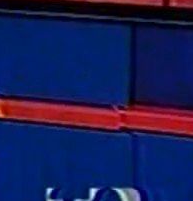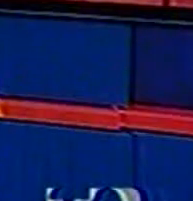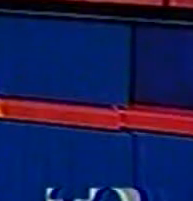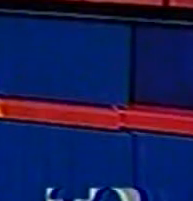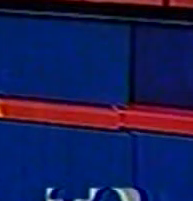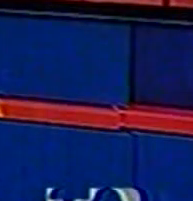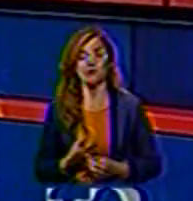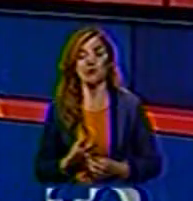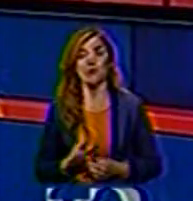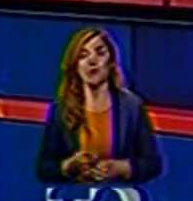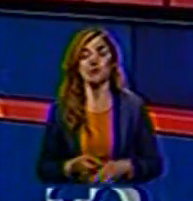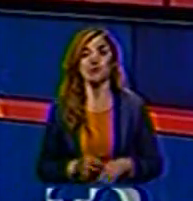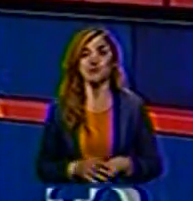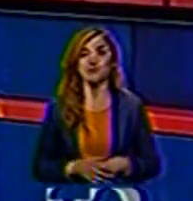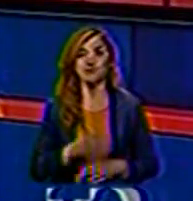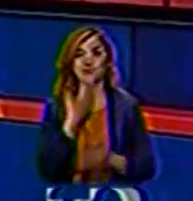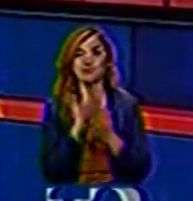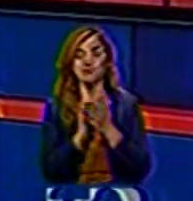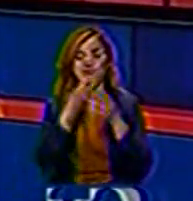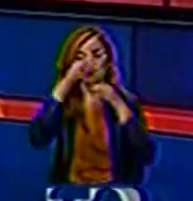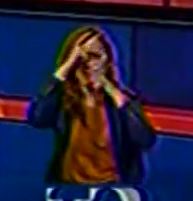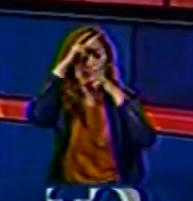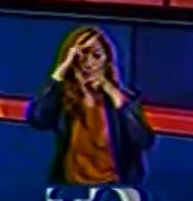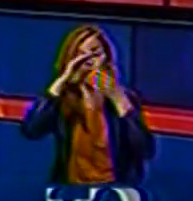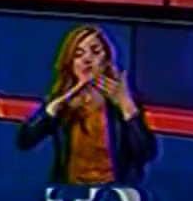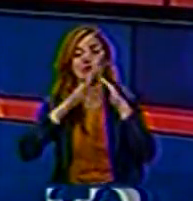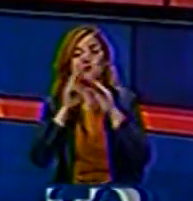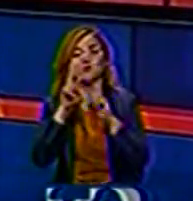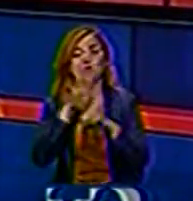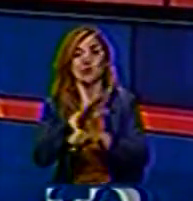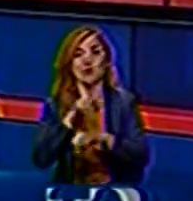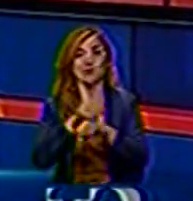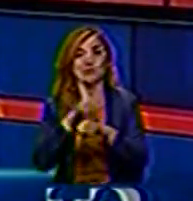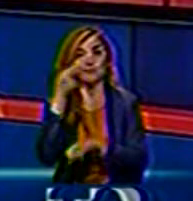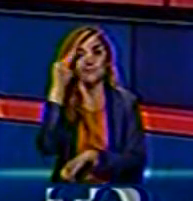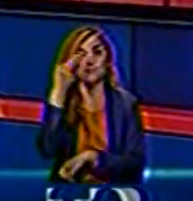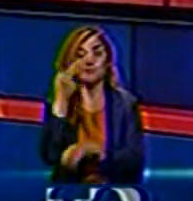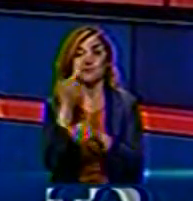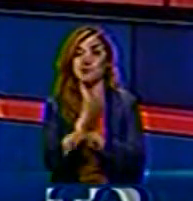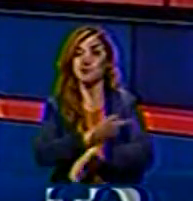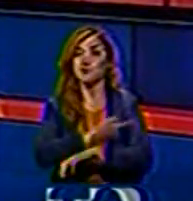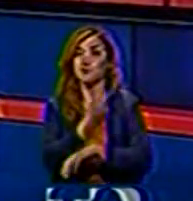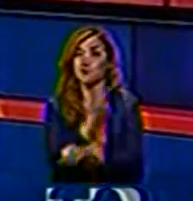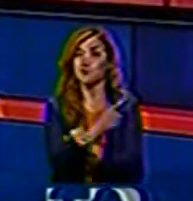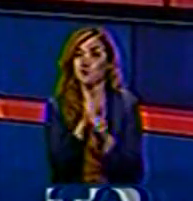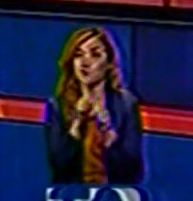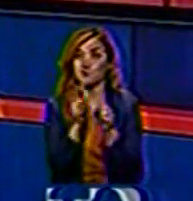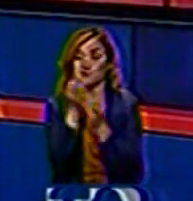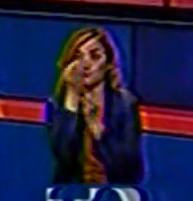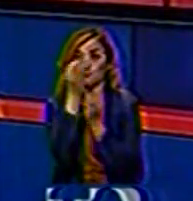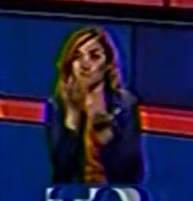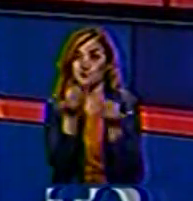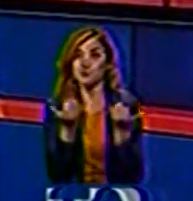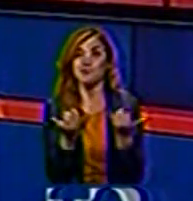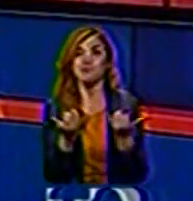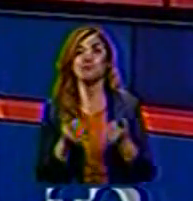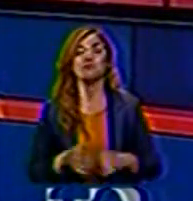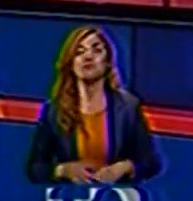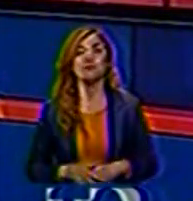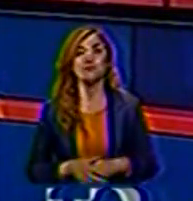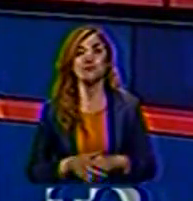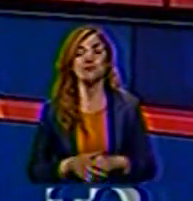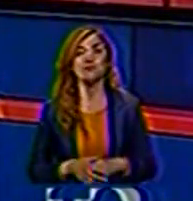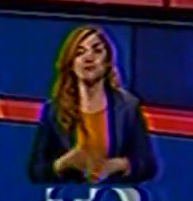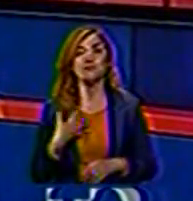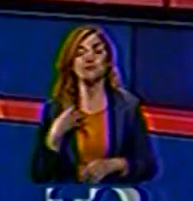Gracias por acompañarnos en su noticiero de la comunidad de 24 horas. Helen Quiñones tuvo el día libre, yo les acompañaré también en esta emisión. Un